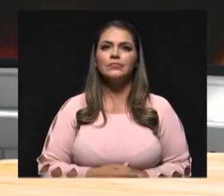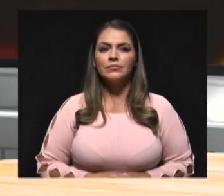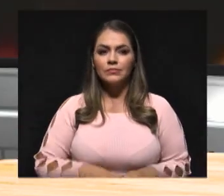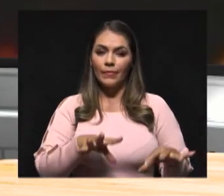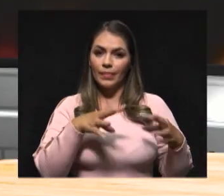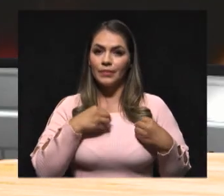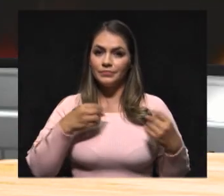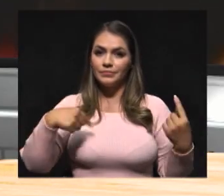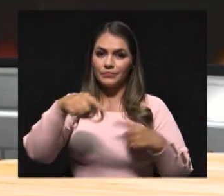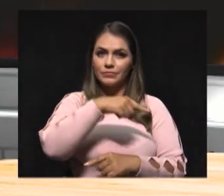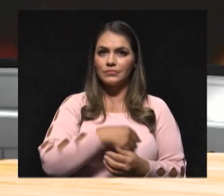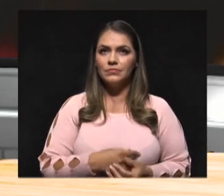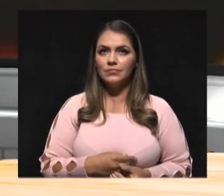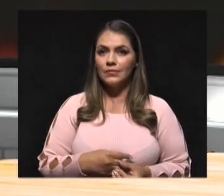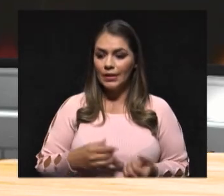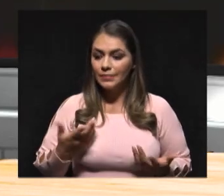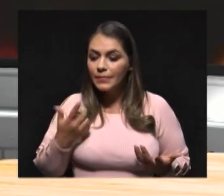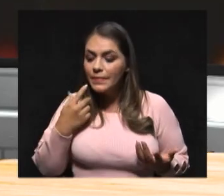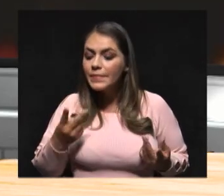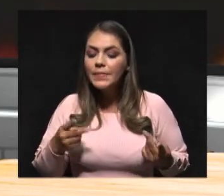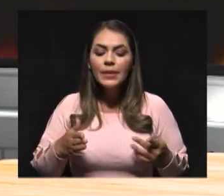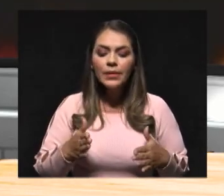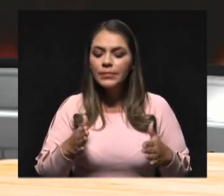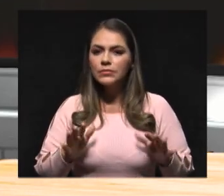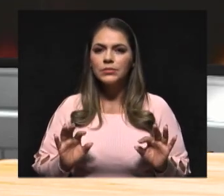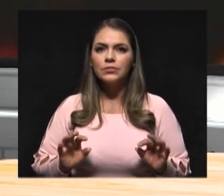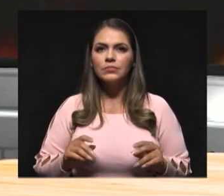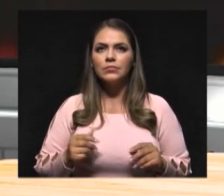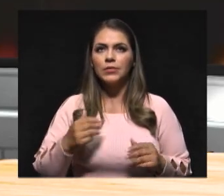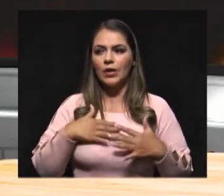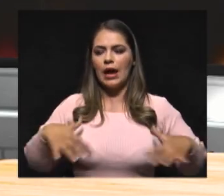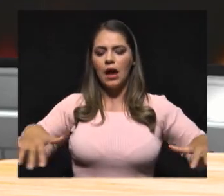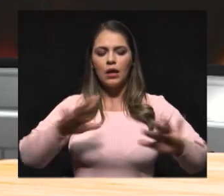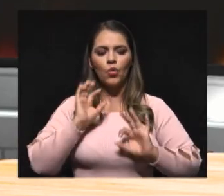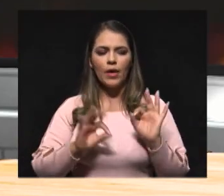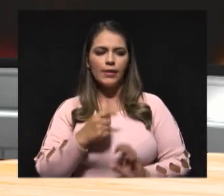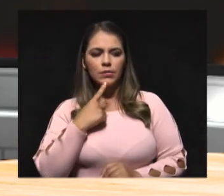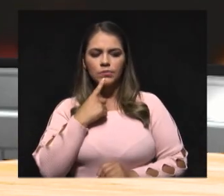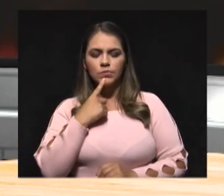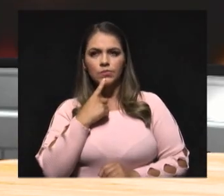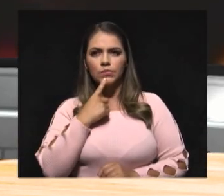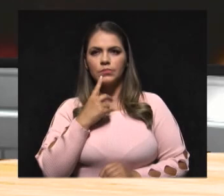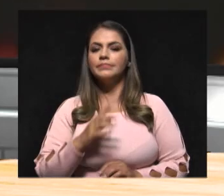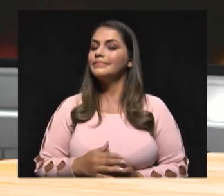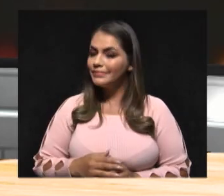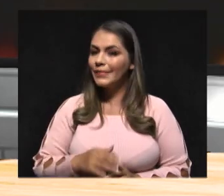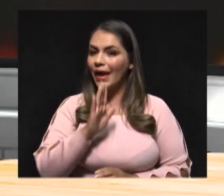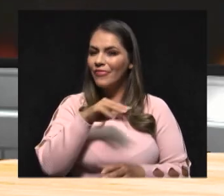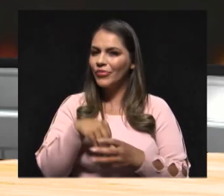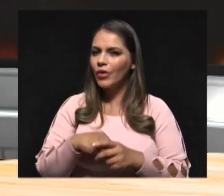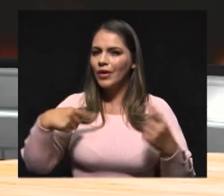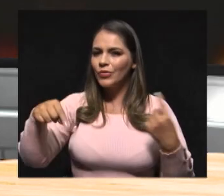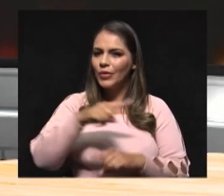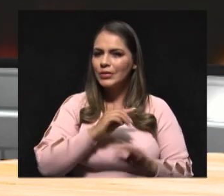sabía que teníamos esa ansiedad de querer ver los peces pero él estaba cuidando su entorno el crecimiento de antioquia para que el turismo se convierta